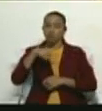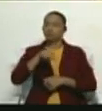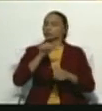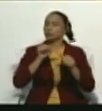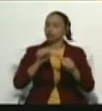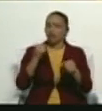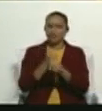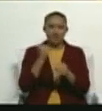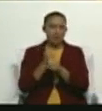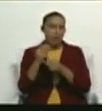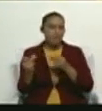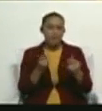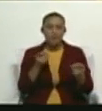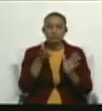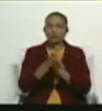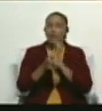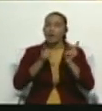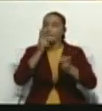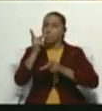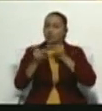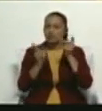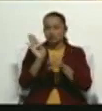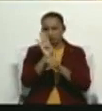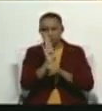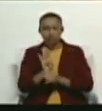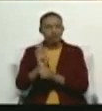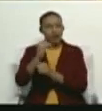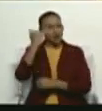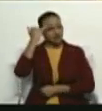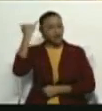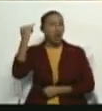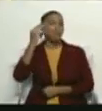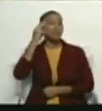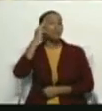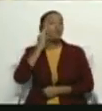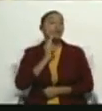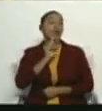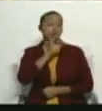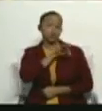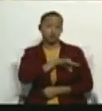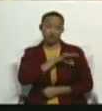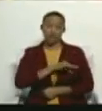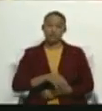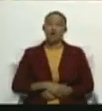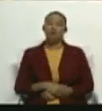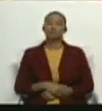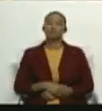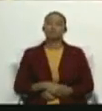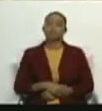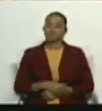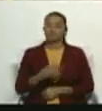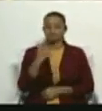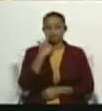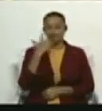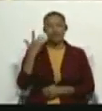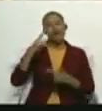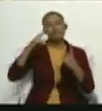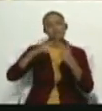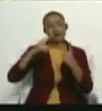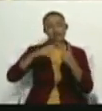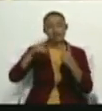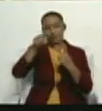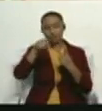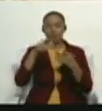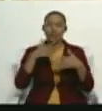en las políticas defendiendo el ideario bolivariano y socialista. A través de las pantallas de Venezolana